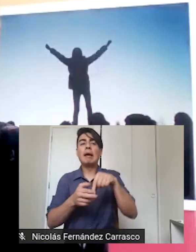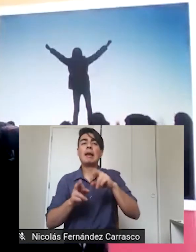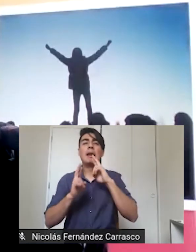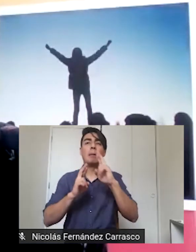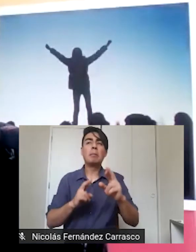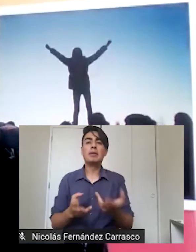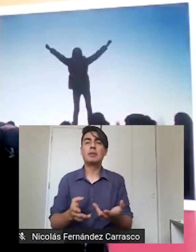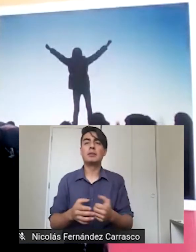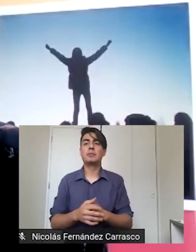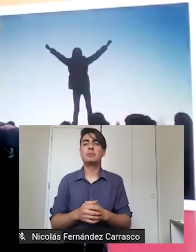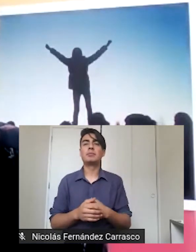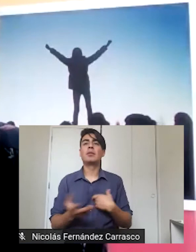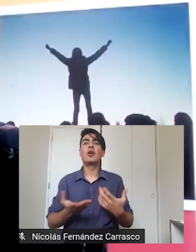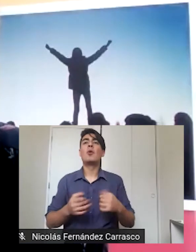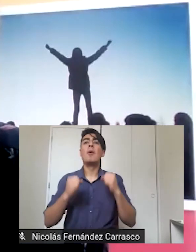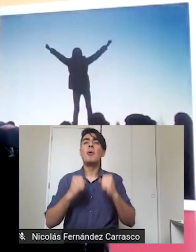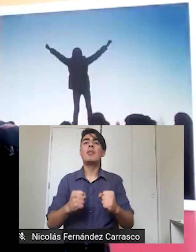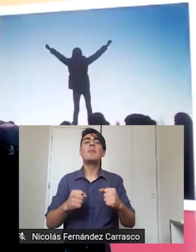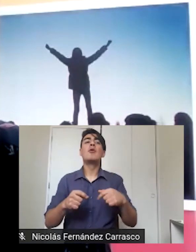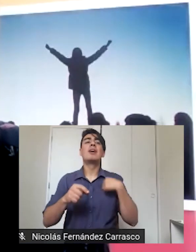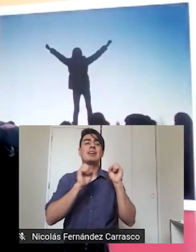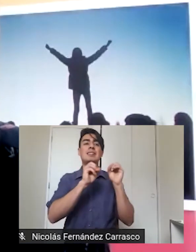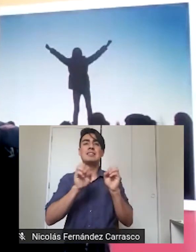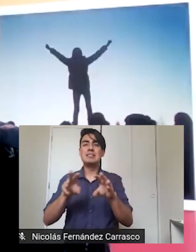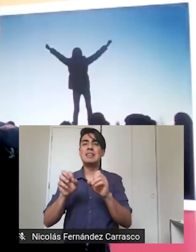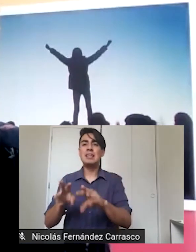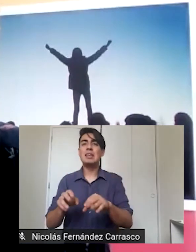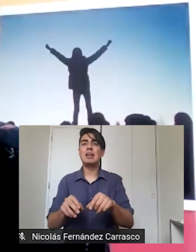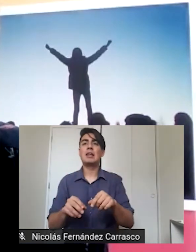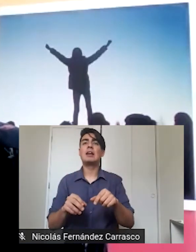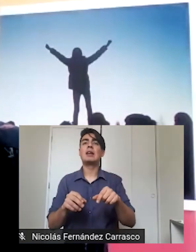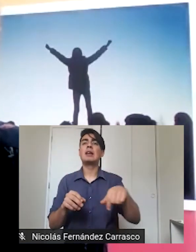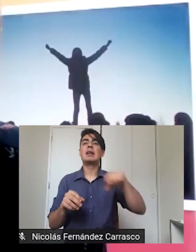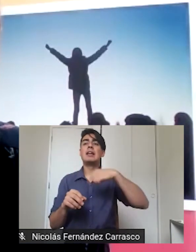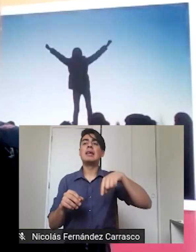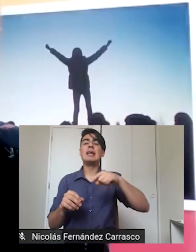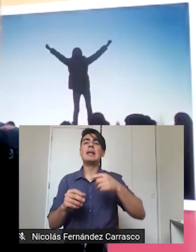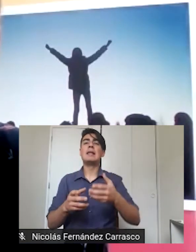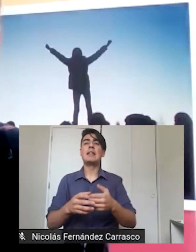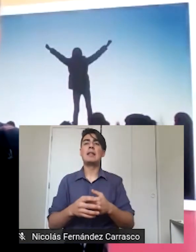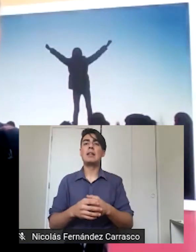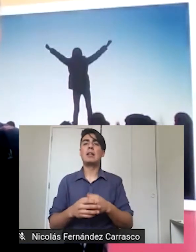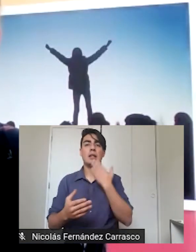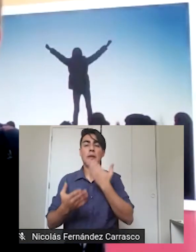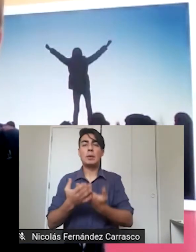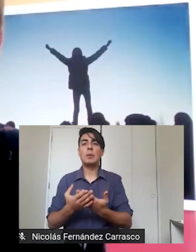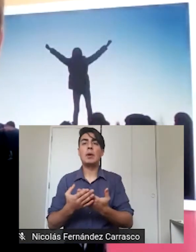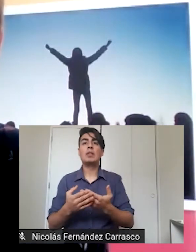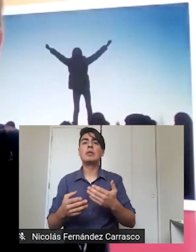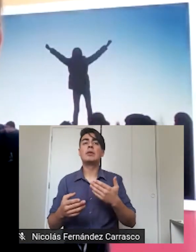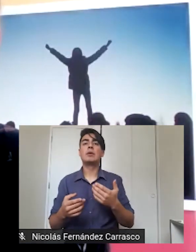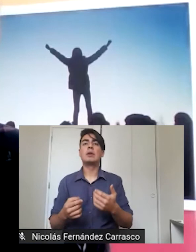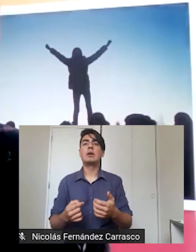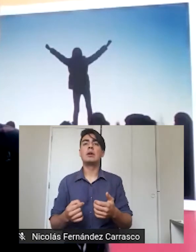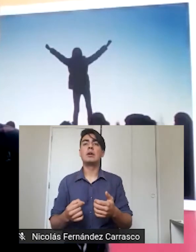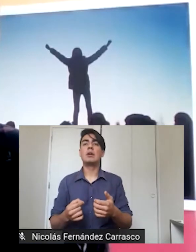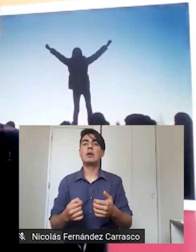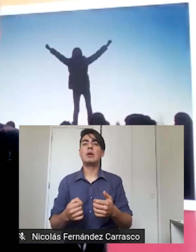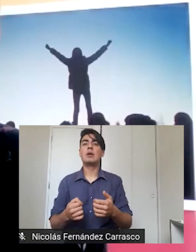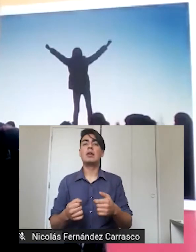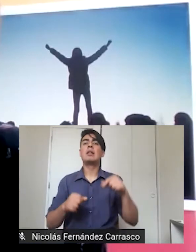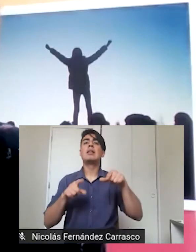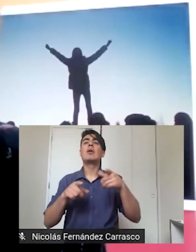apreciación cuando hablamos de eso, de la identidad cultural? Cuando hablamos de